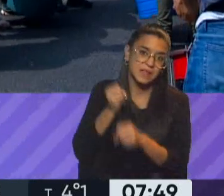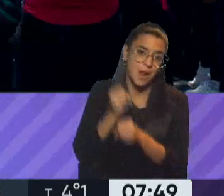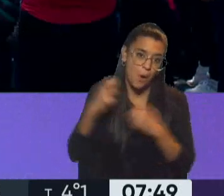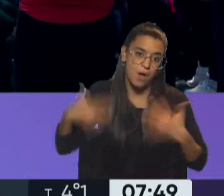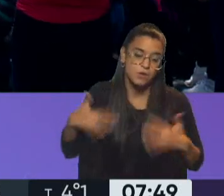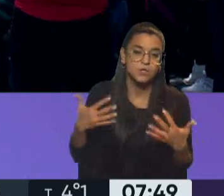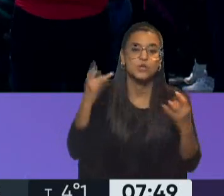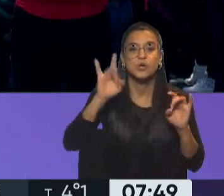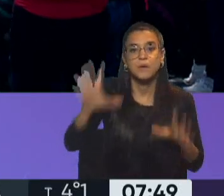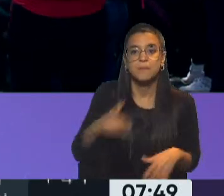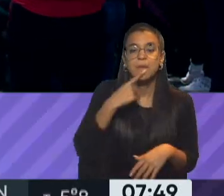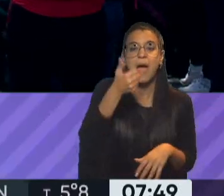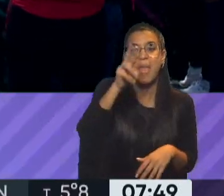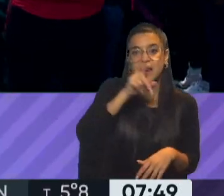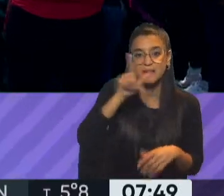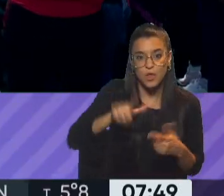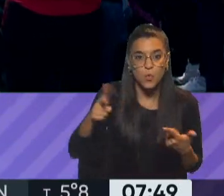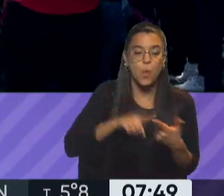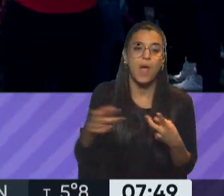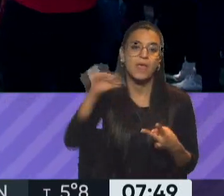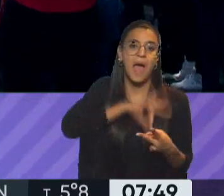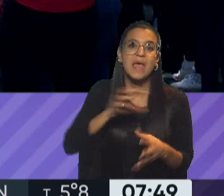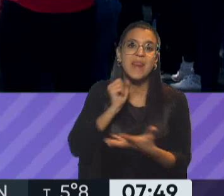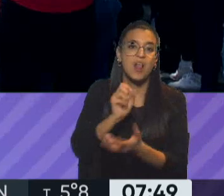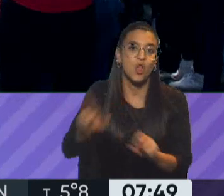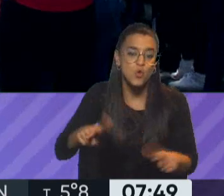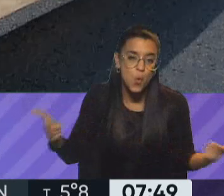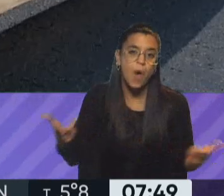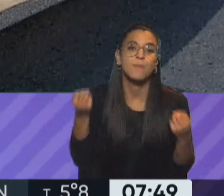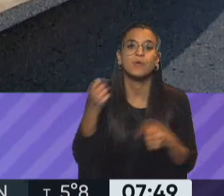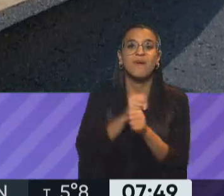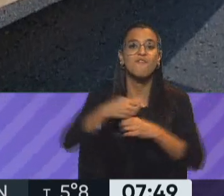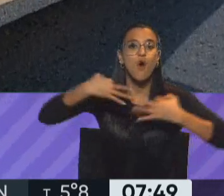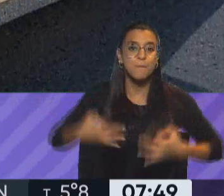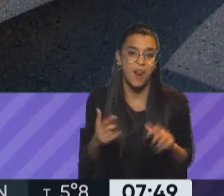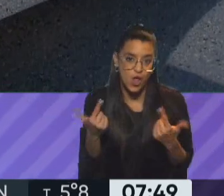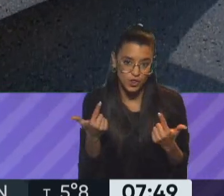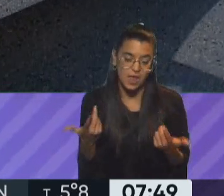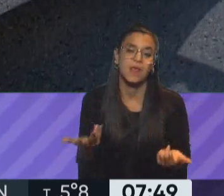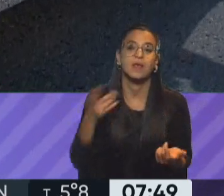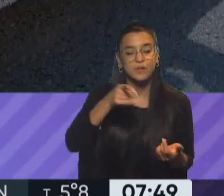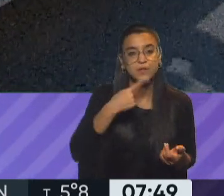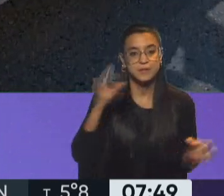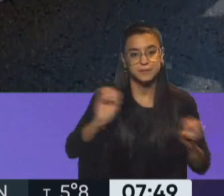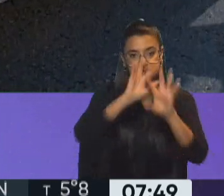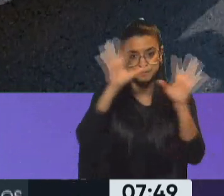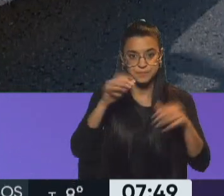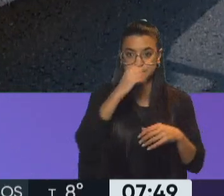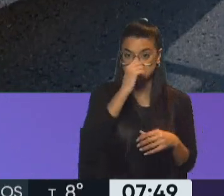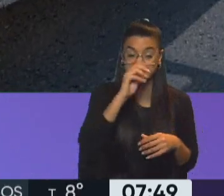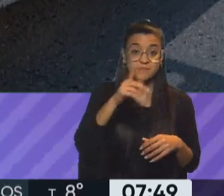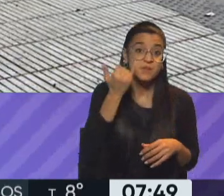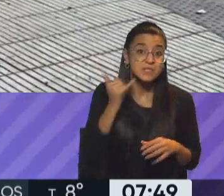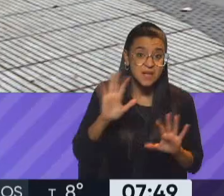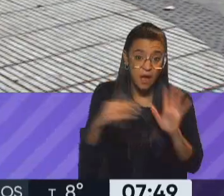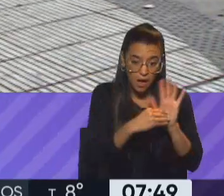lo que no tiene a rt no tiene aguinaldo porque no tiene un trabajo formal entonces esa es la gran aclaración y eso ya